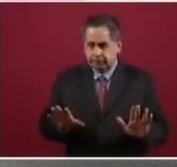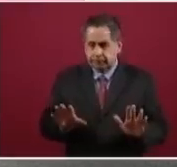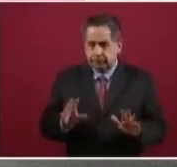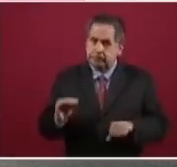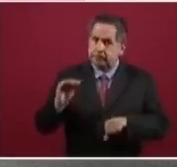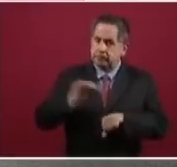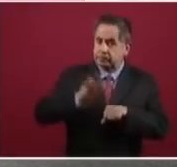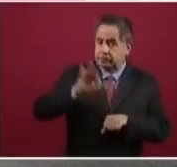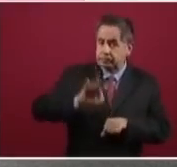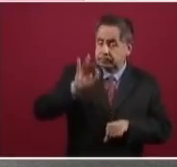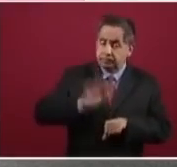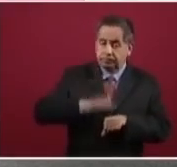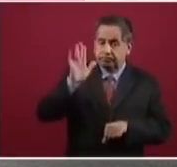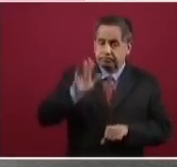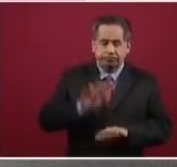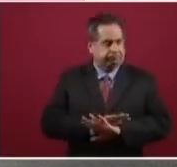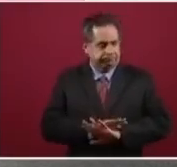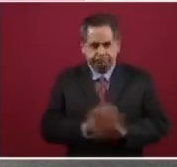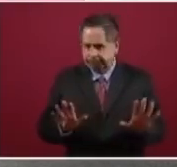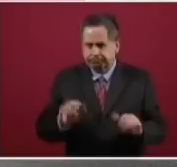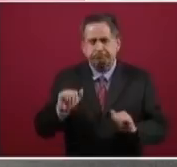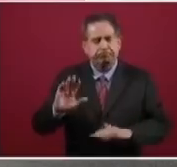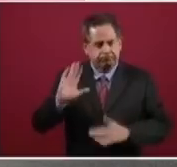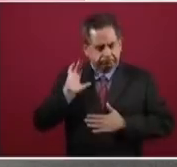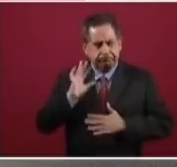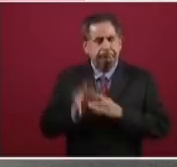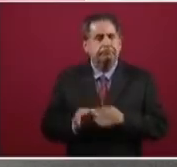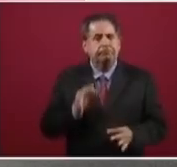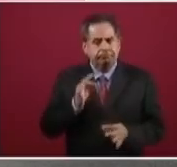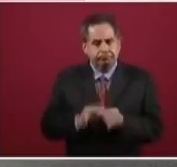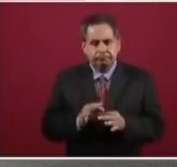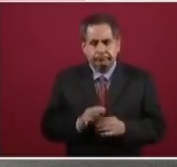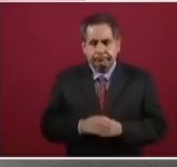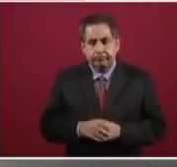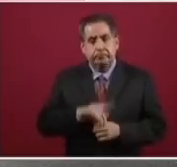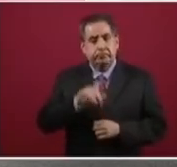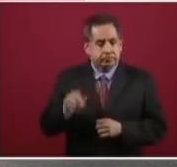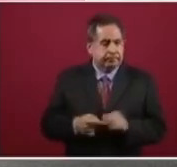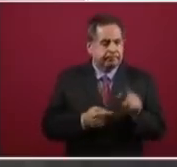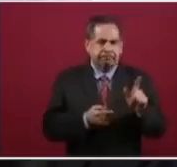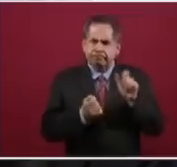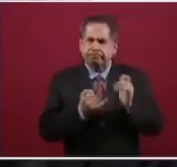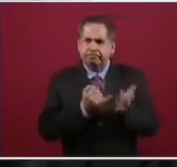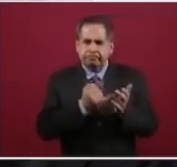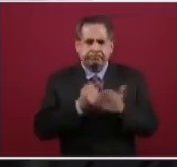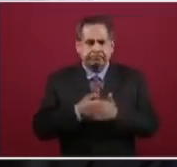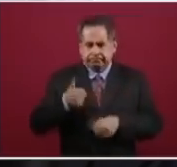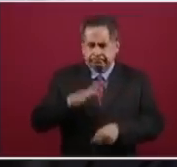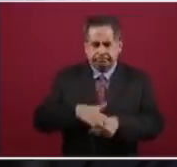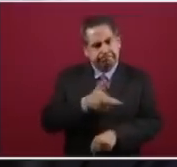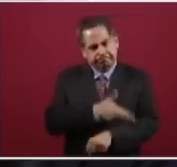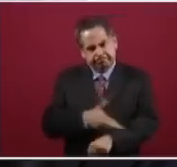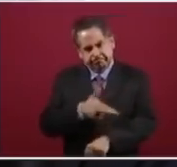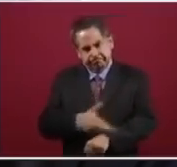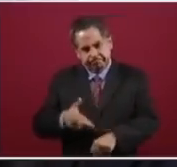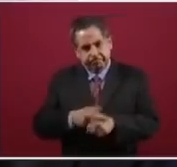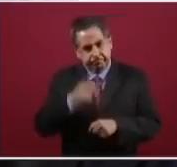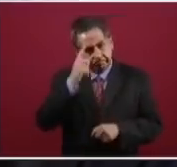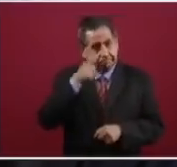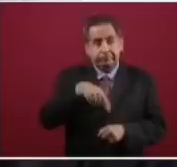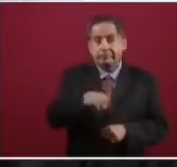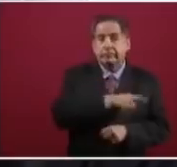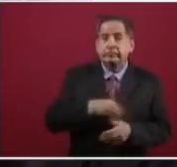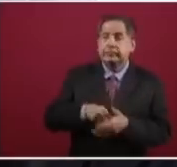reales de las existentes el segundo se fortalece la recaudación a través de las medidas administrativas orientadas al combate el evasión